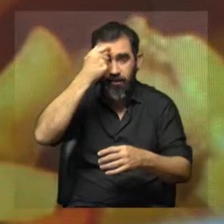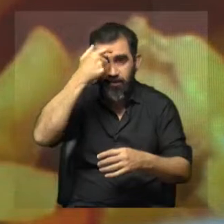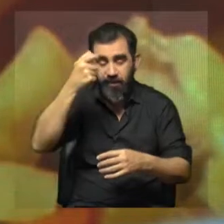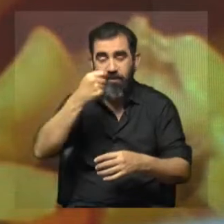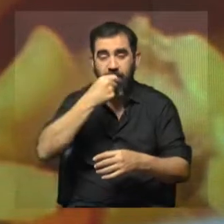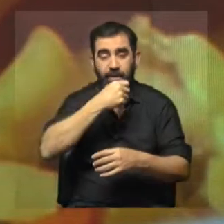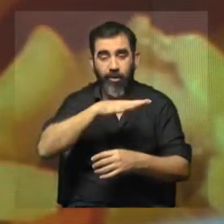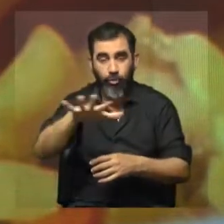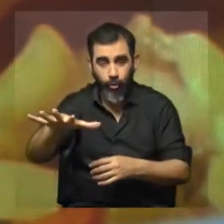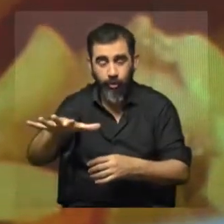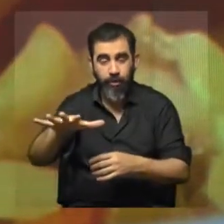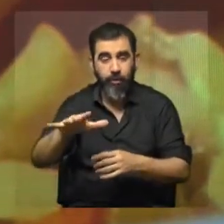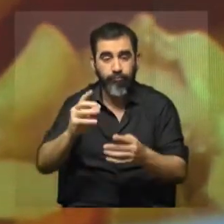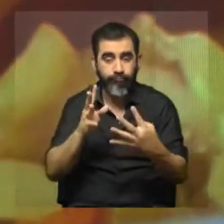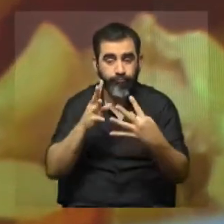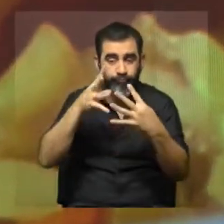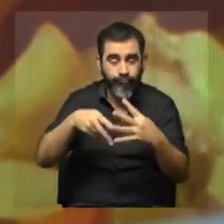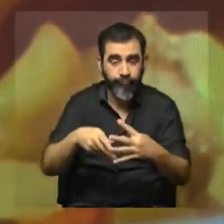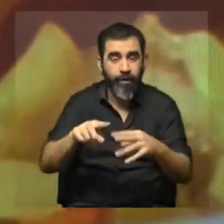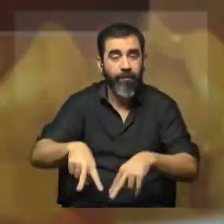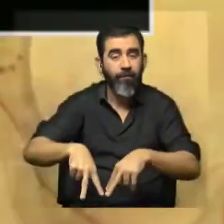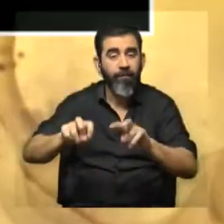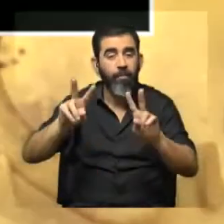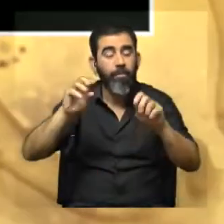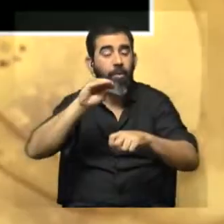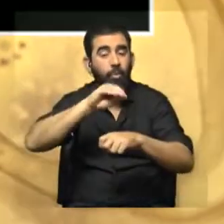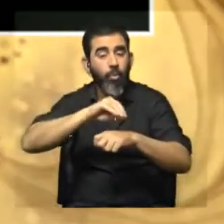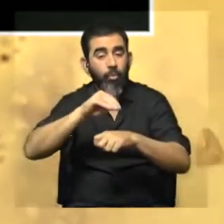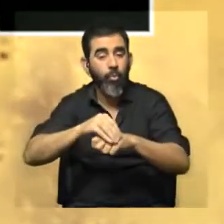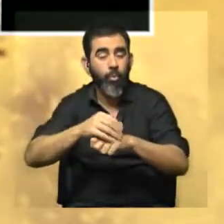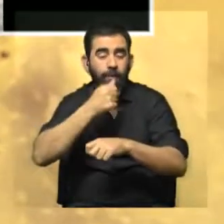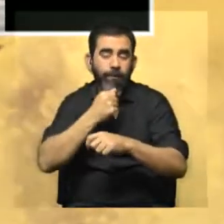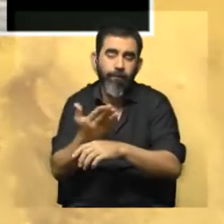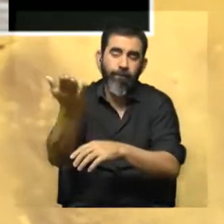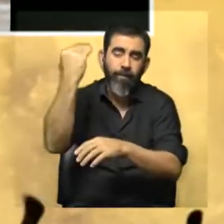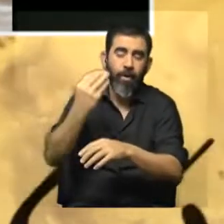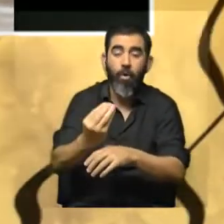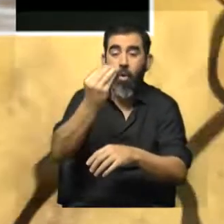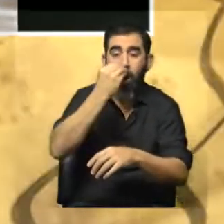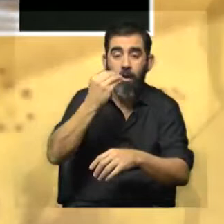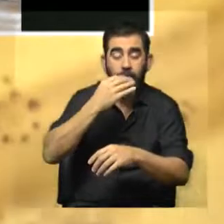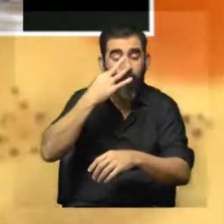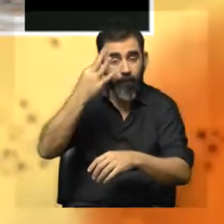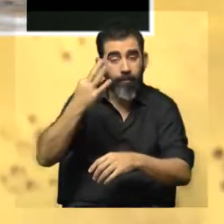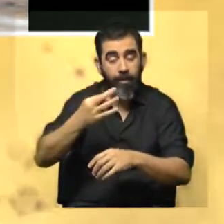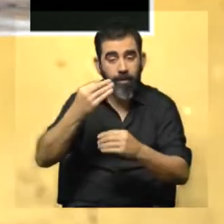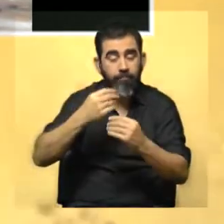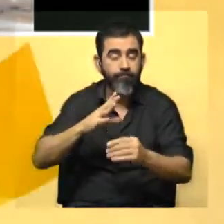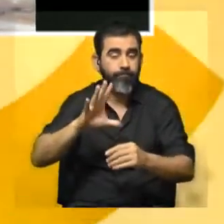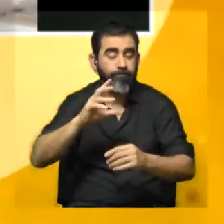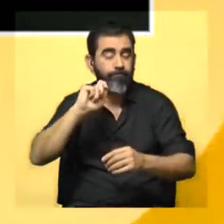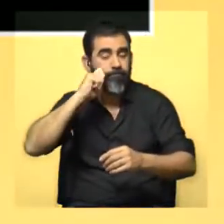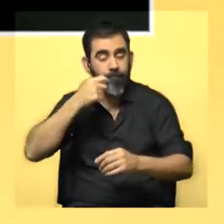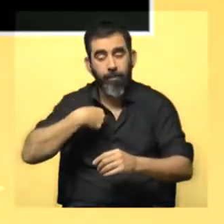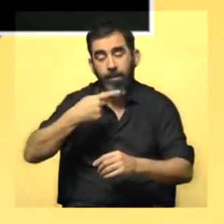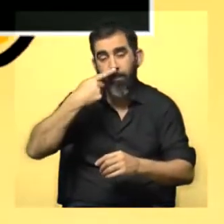Sí, nosotros siempre como investigamos mucho en la cultura, la antropología, la historia del alimento, que es lo que verdaderamente nos abre el apetito. Personalmente